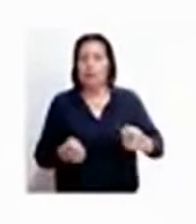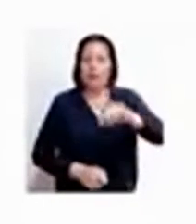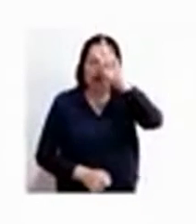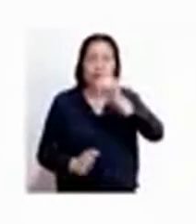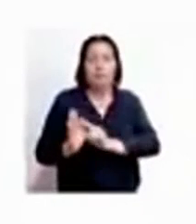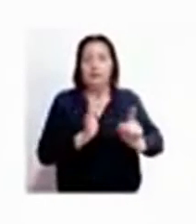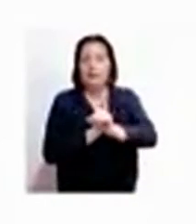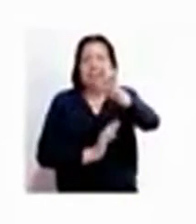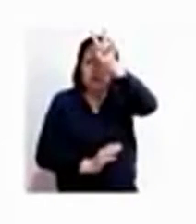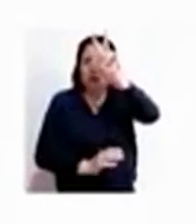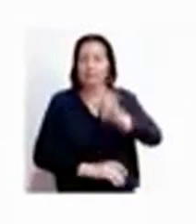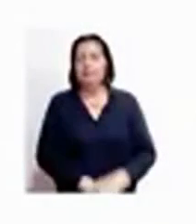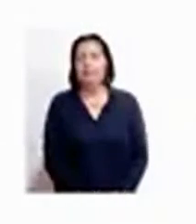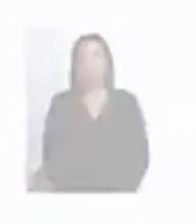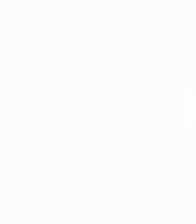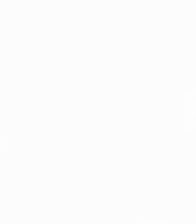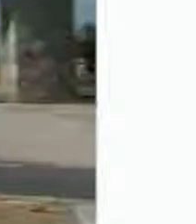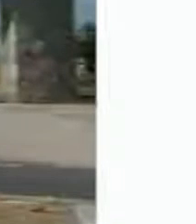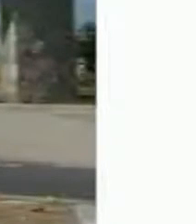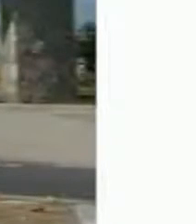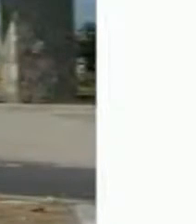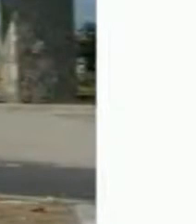Gobierno del Perú, el Perú primero.